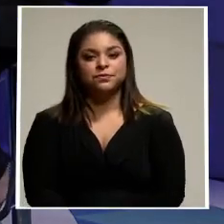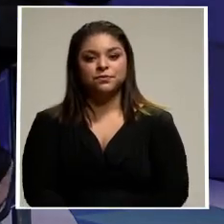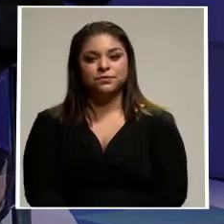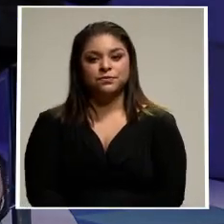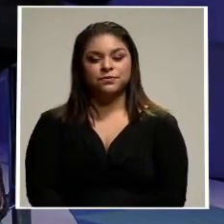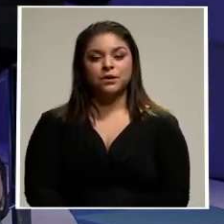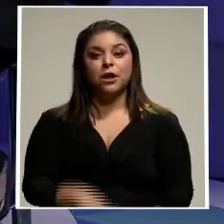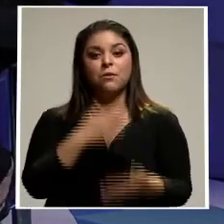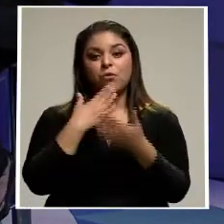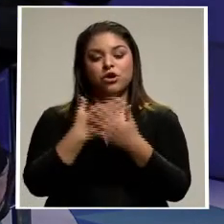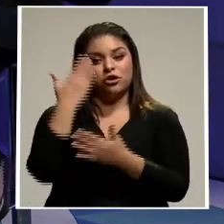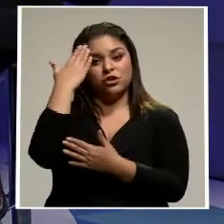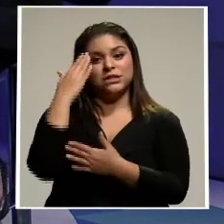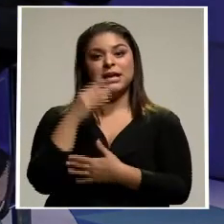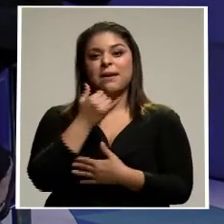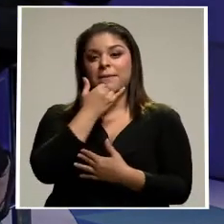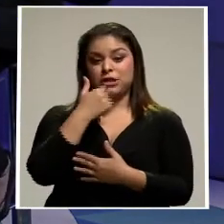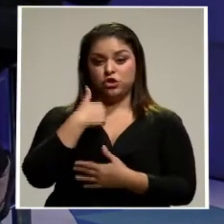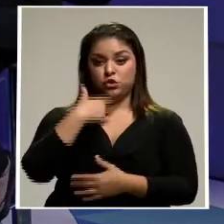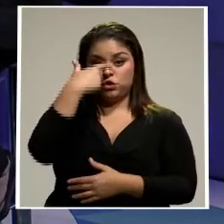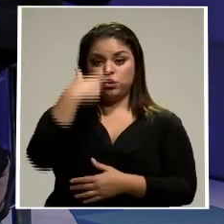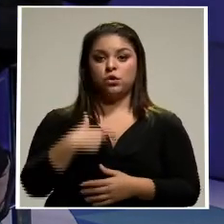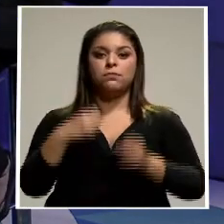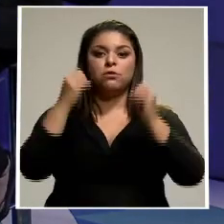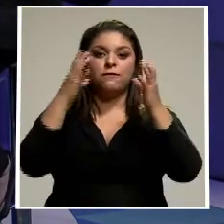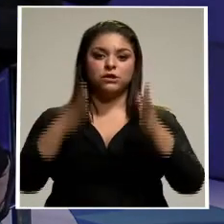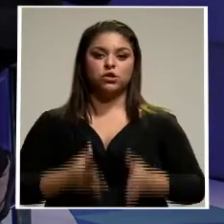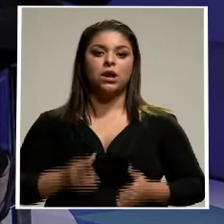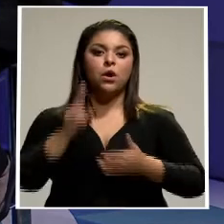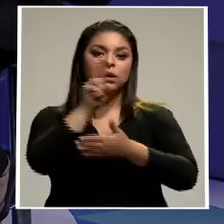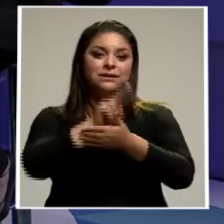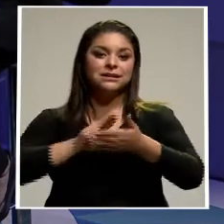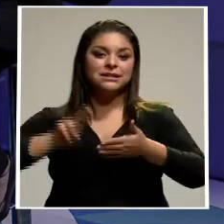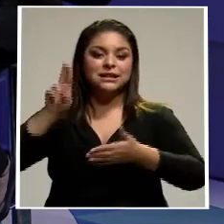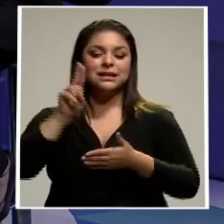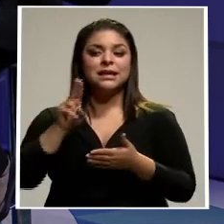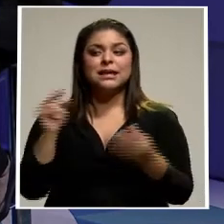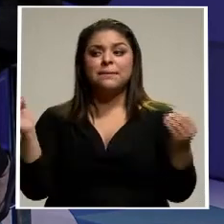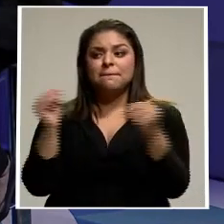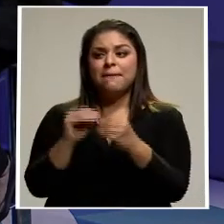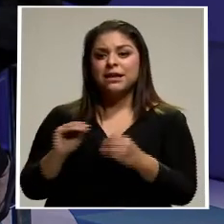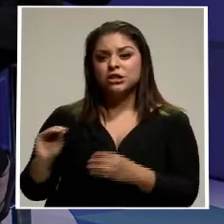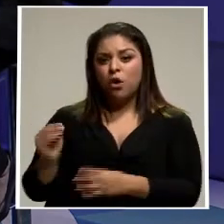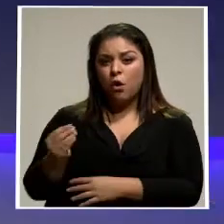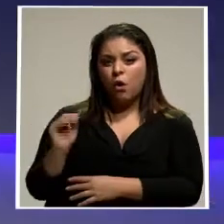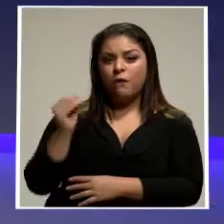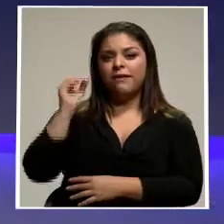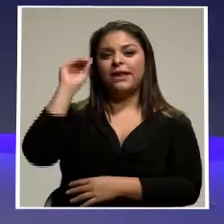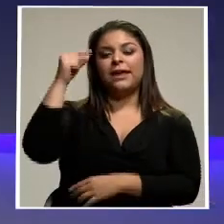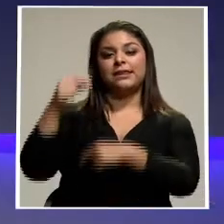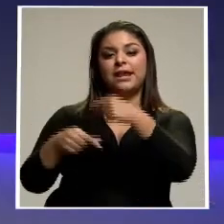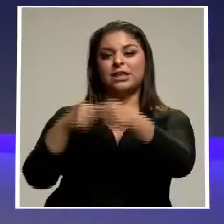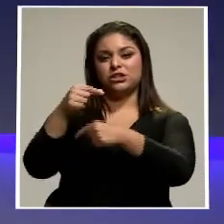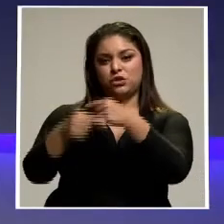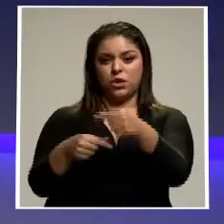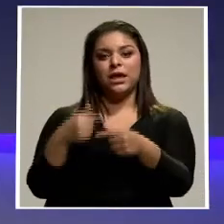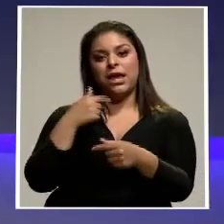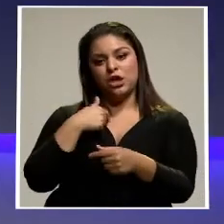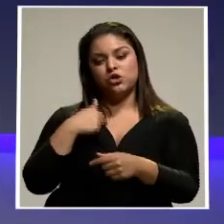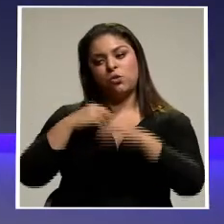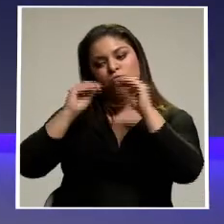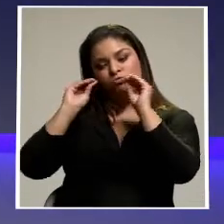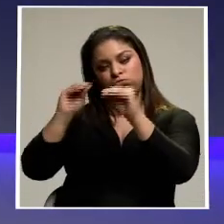yo soy profesora universitaria, y entre más joven la generación que me toca la oportunidad